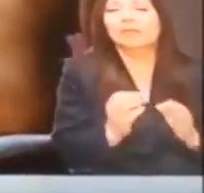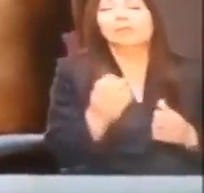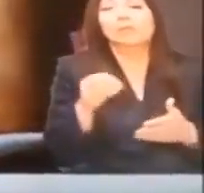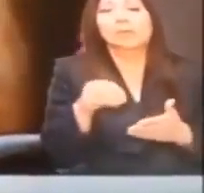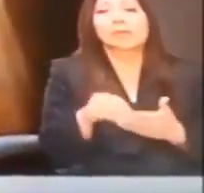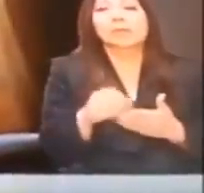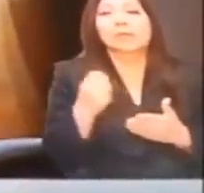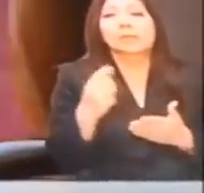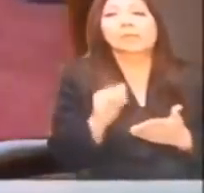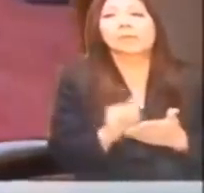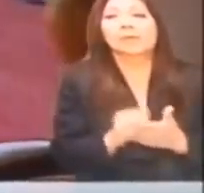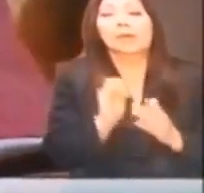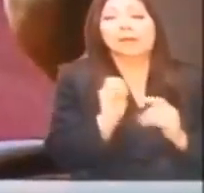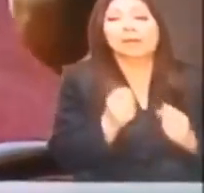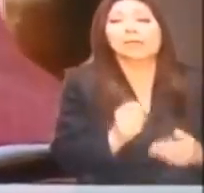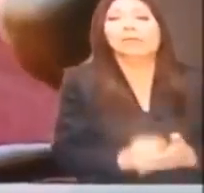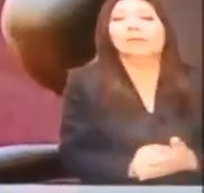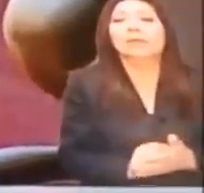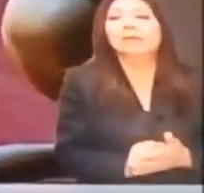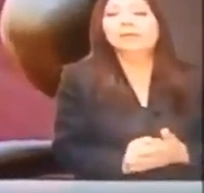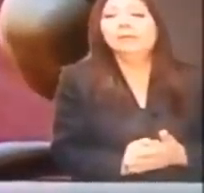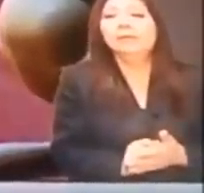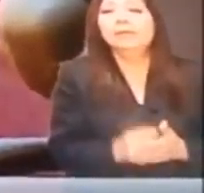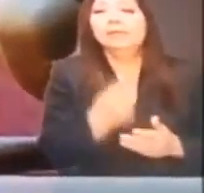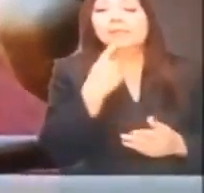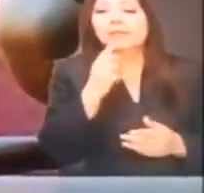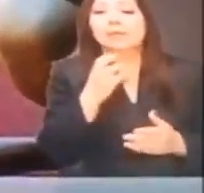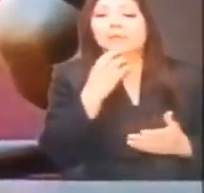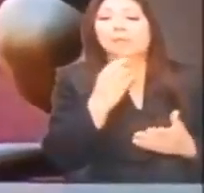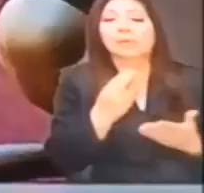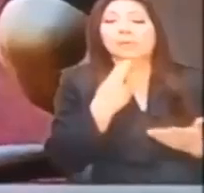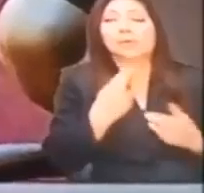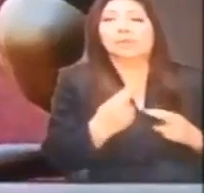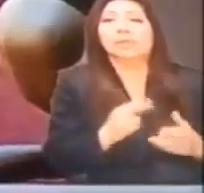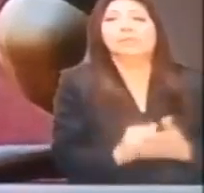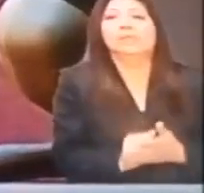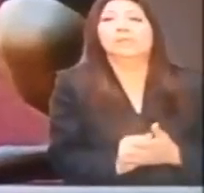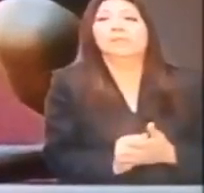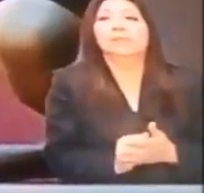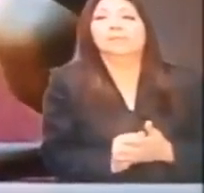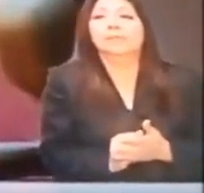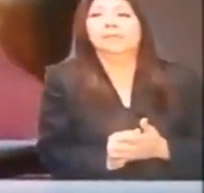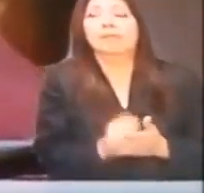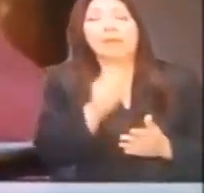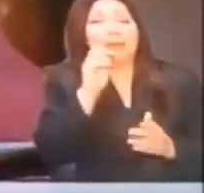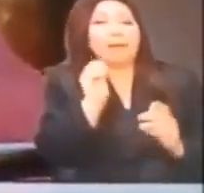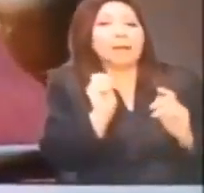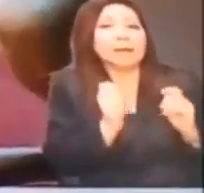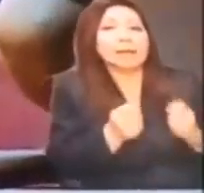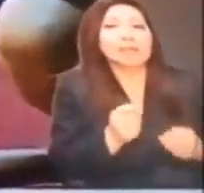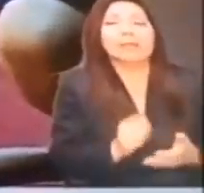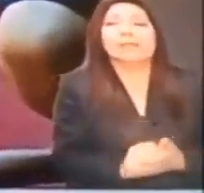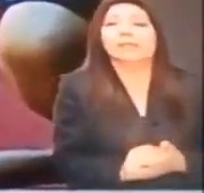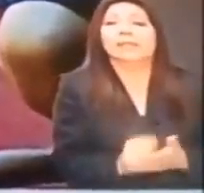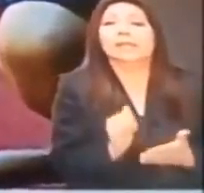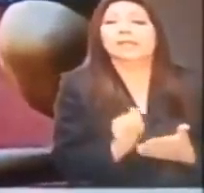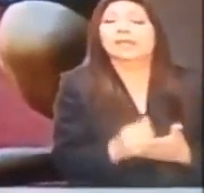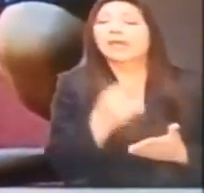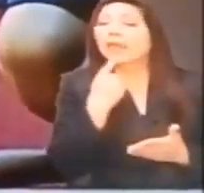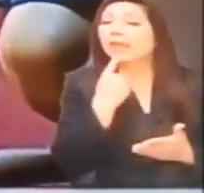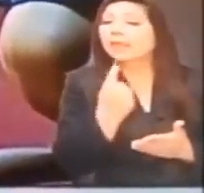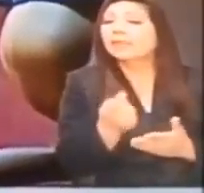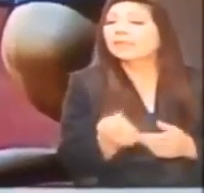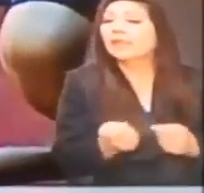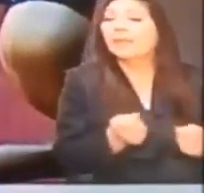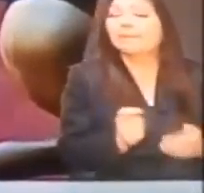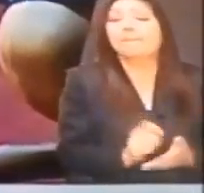los sujetos comprendidos en la donación, plantea la creación de un registro de donantes y de donadores, establece